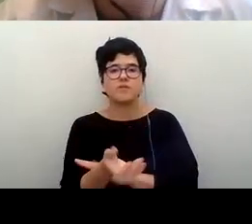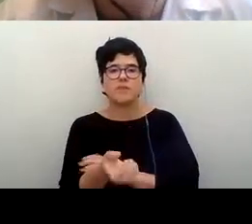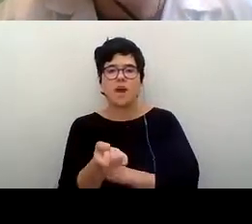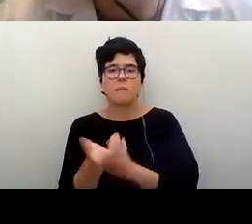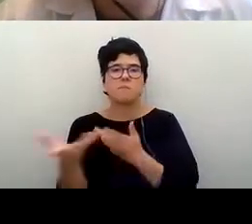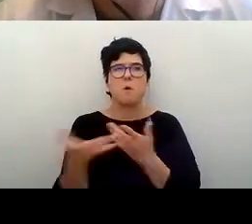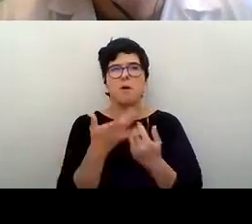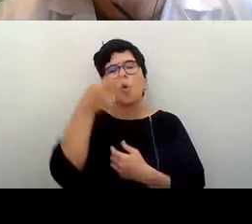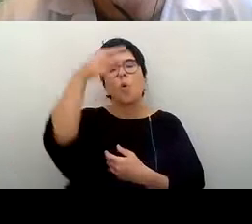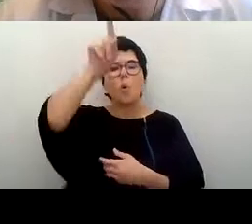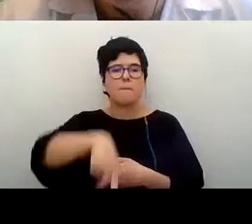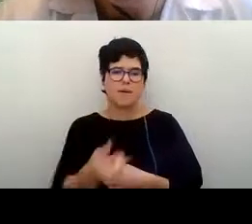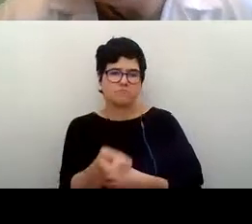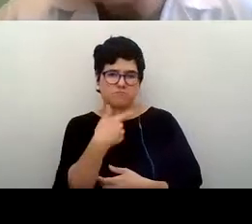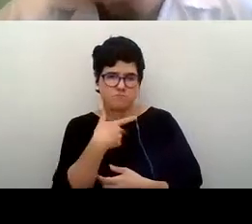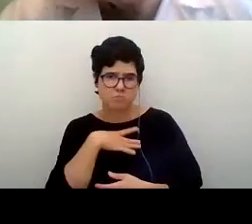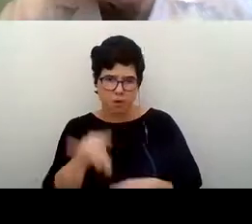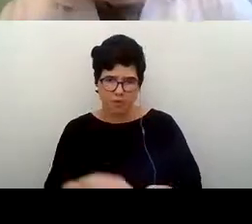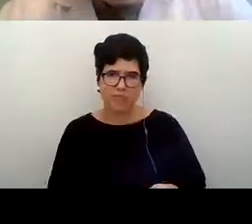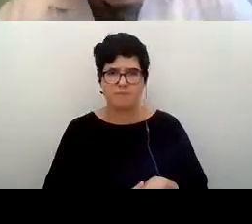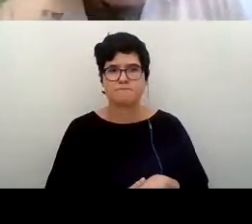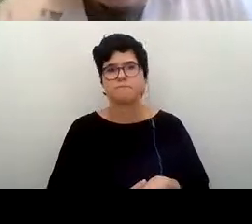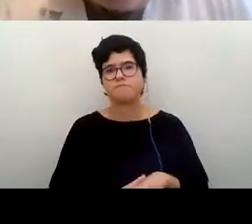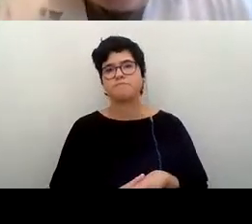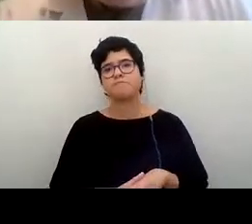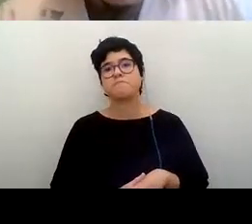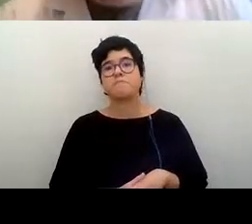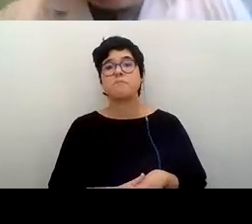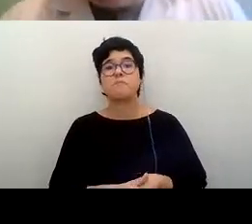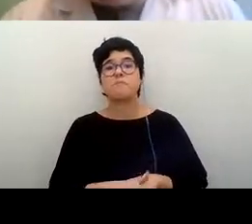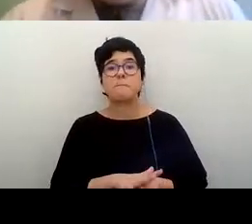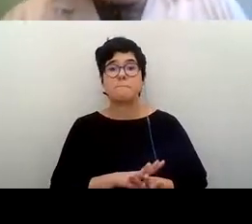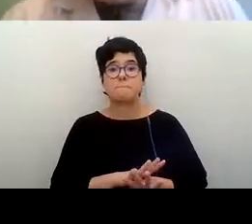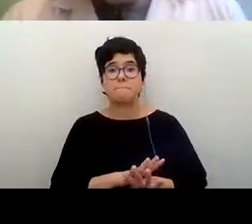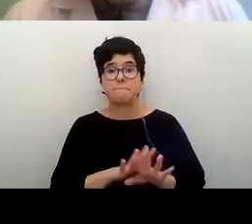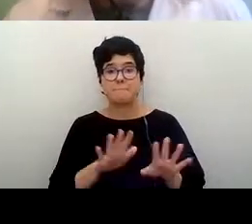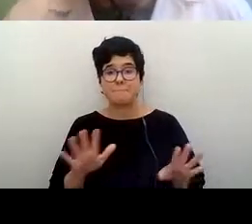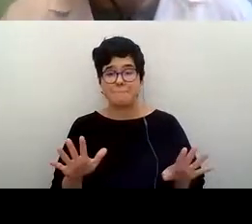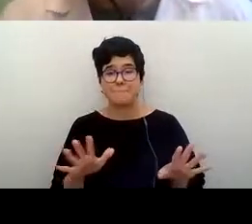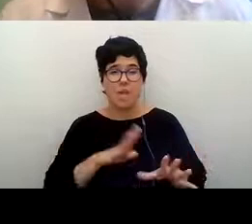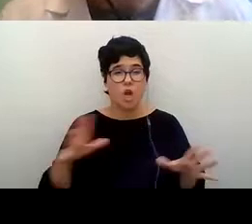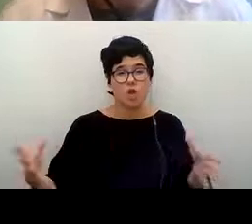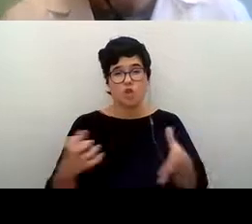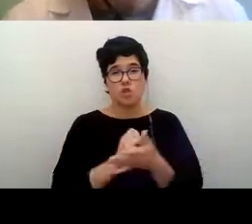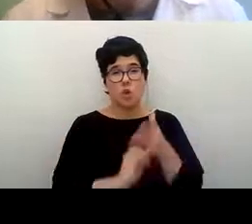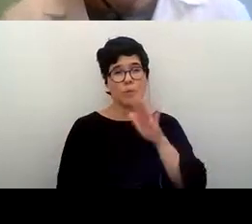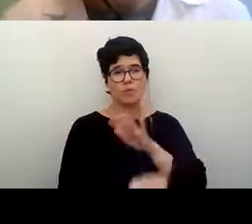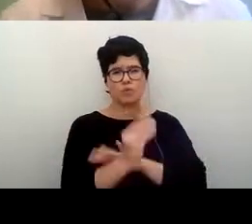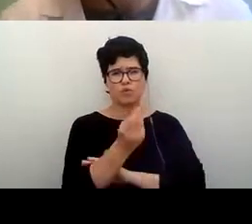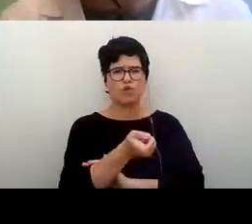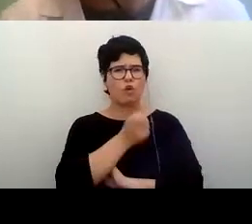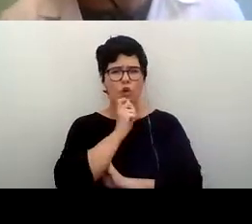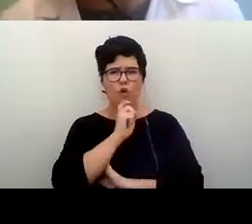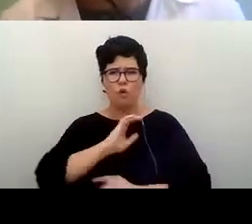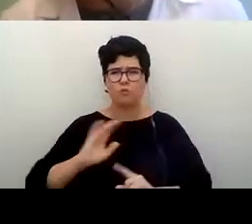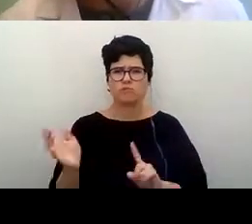mes. Bueno, pues cualquiera de todos estos productos los podéis encontrar en